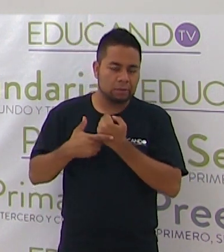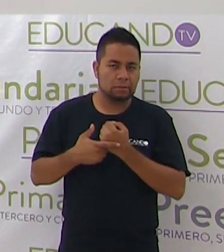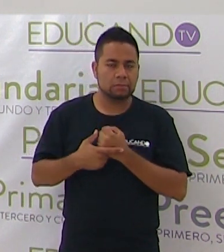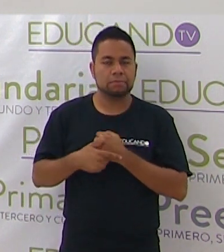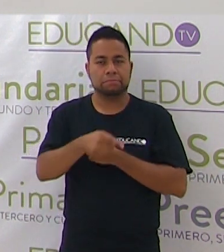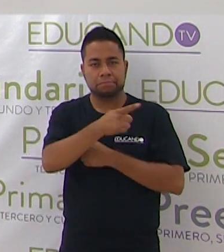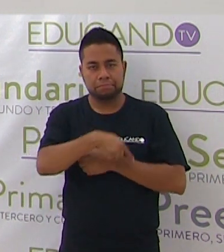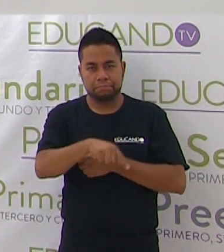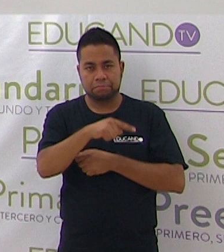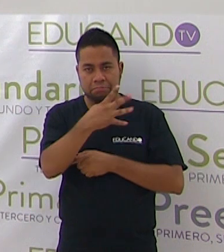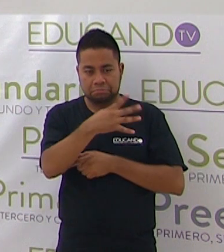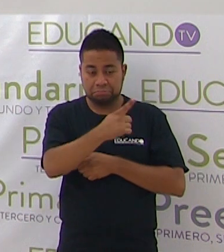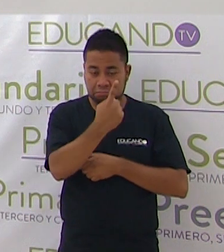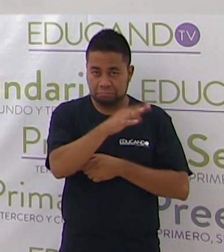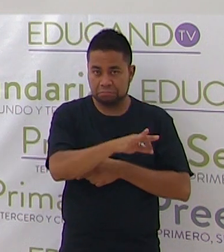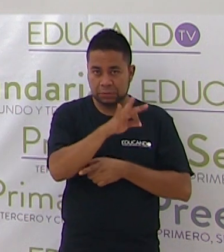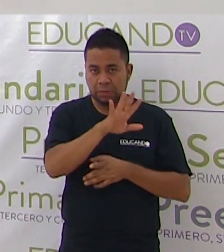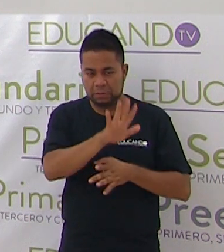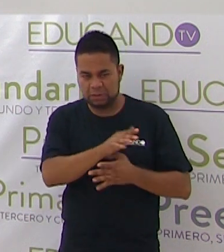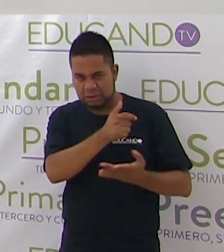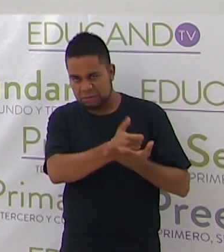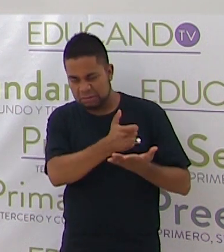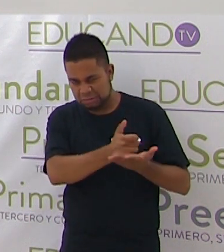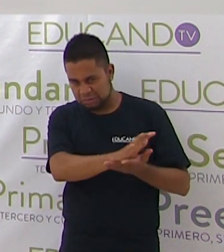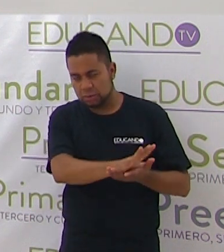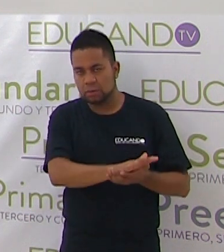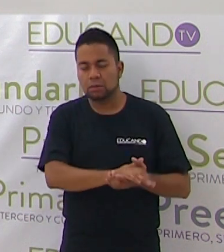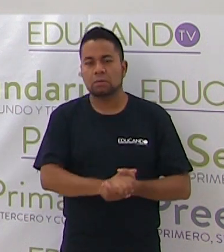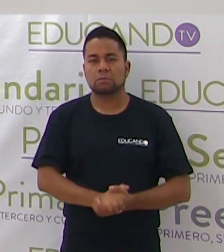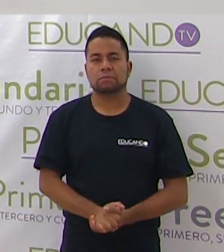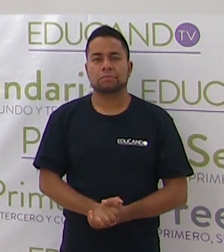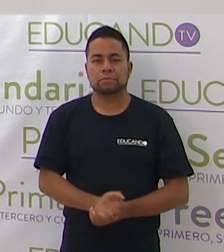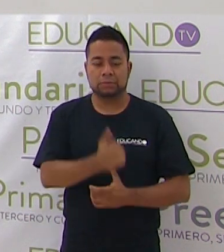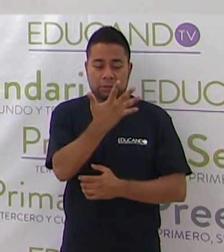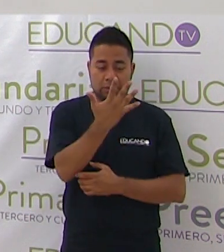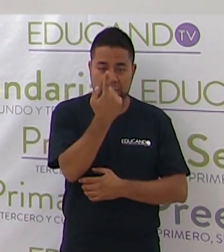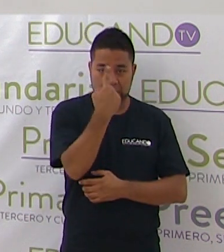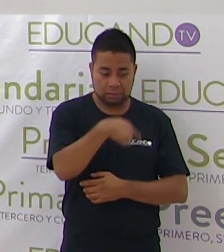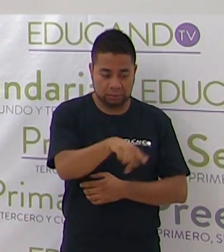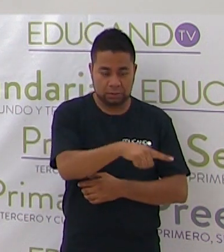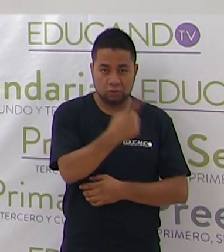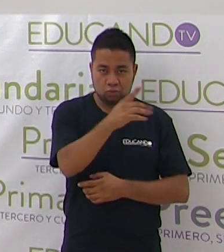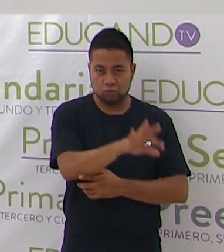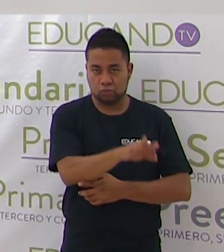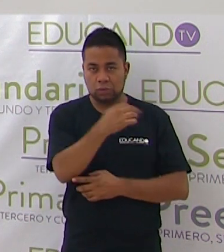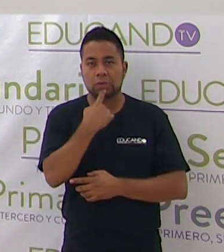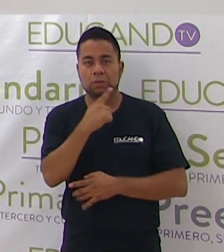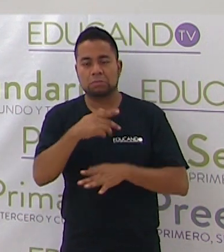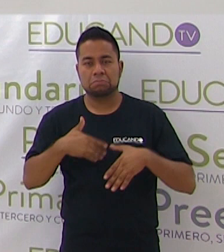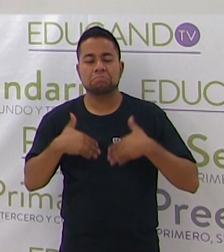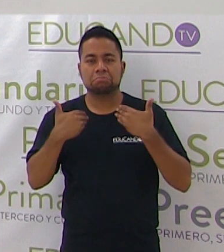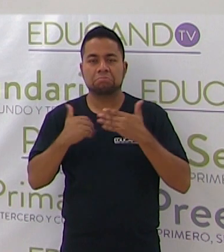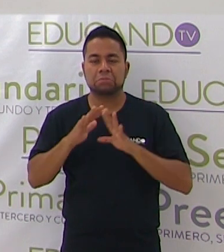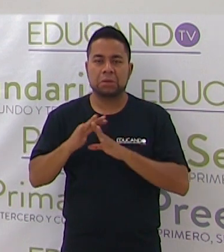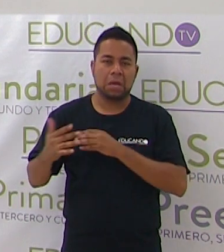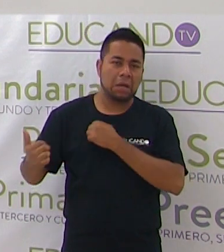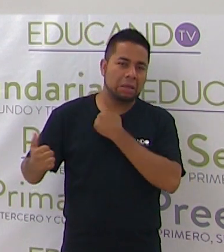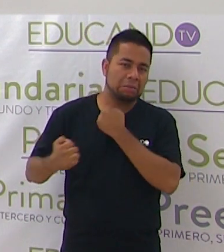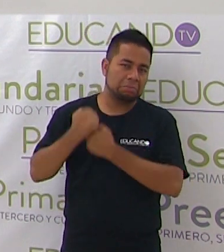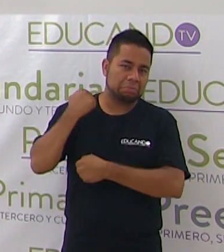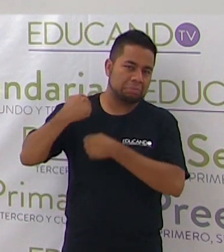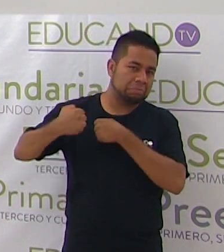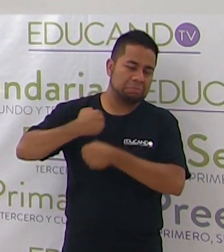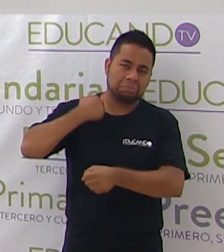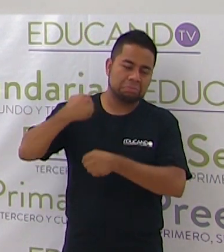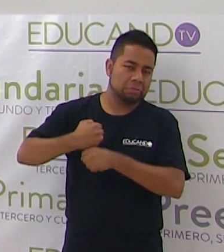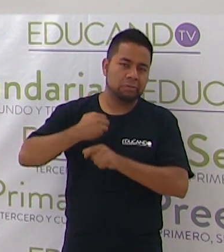reportó recibir insultos y amenazas. Alrededor de 1 de 5 declaró haber sido golpeado